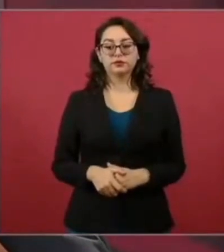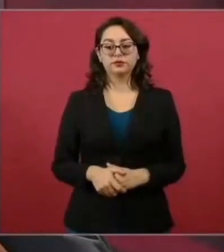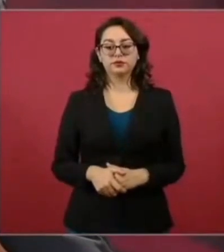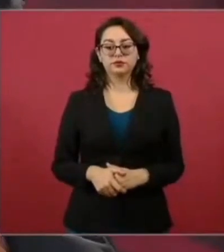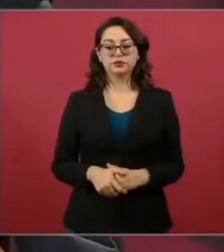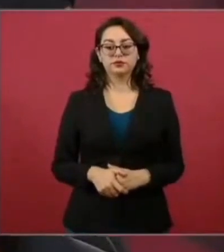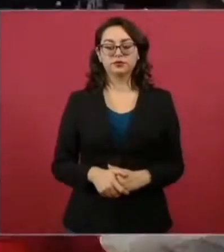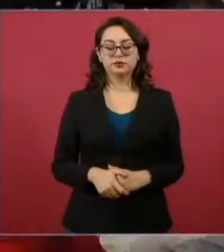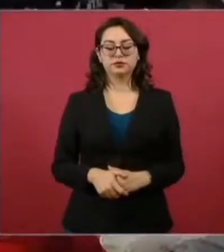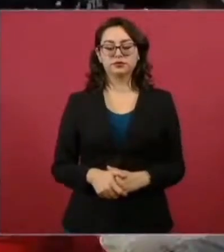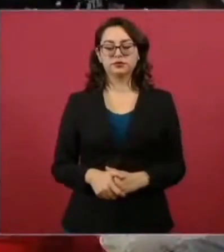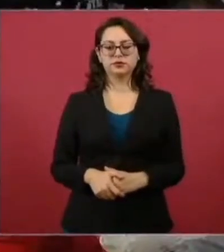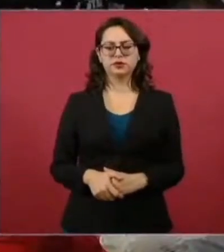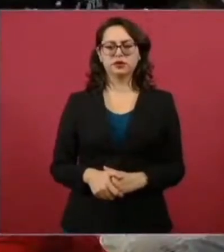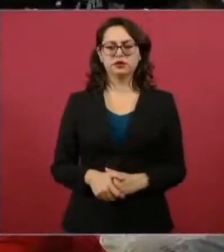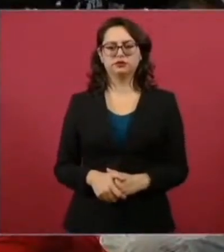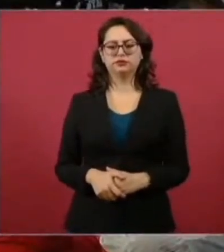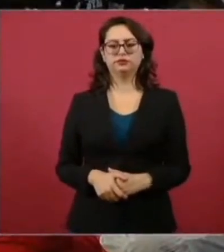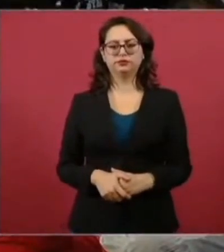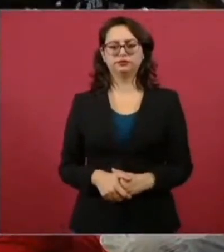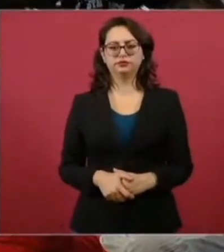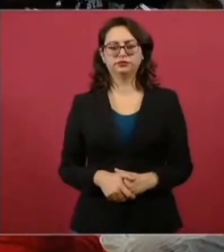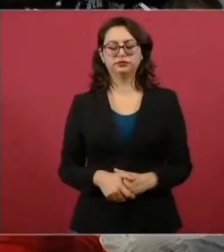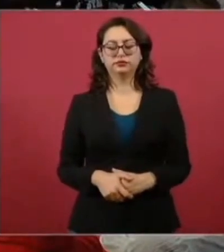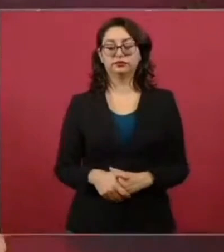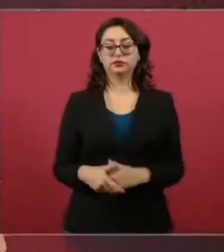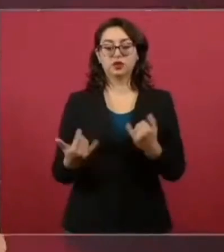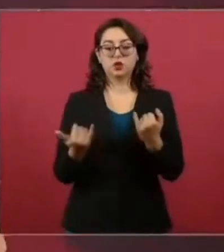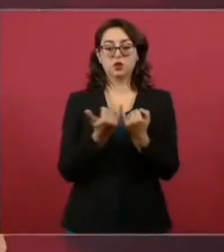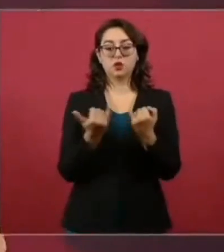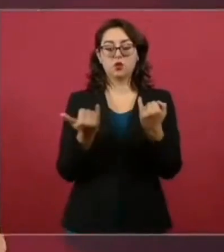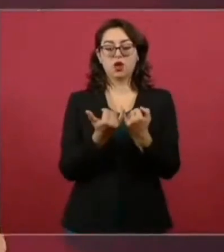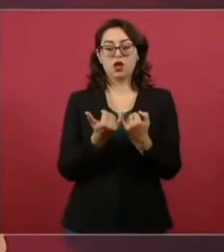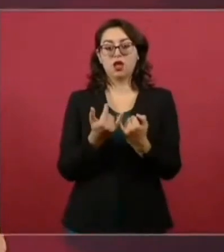el plan, ayer hablábamos de eso, Sonora,